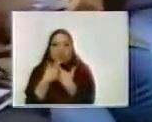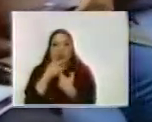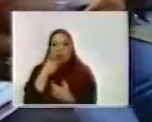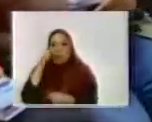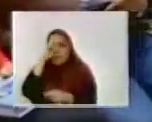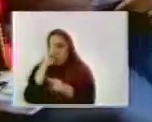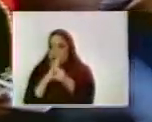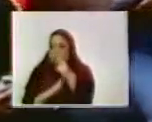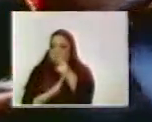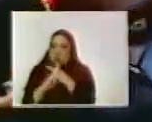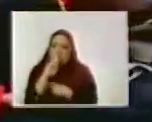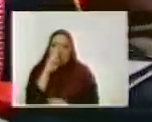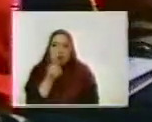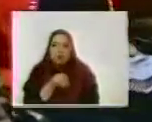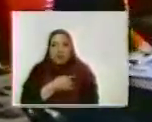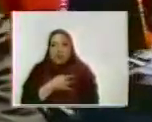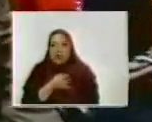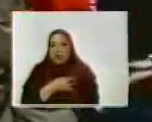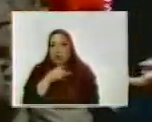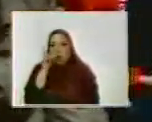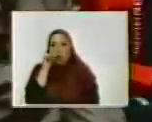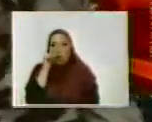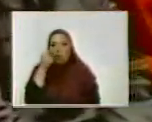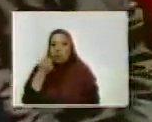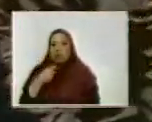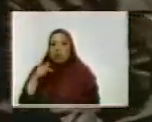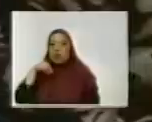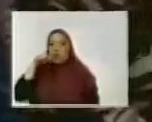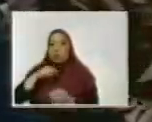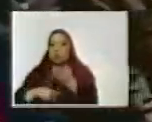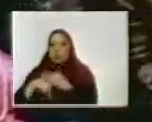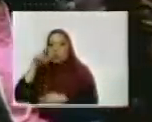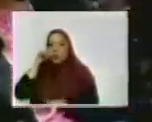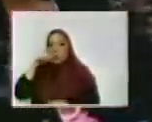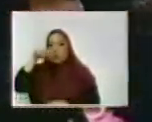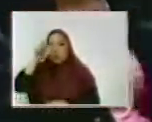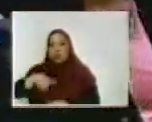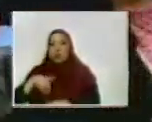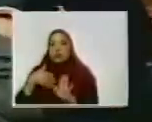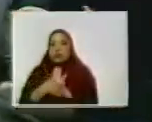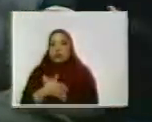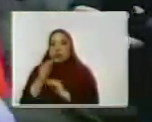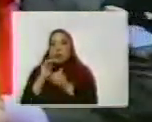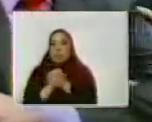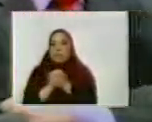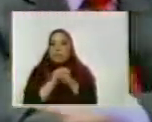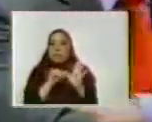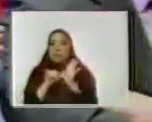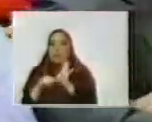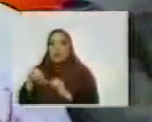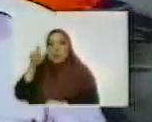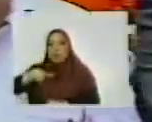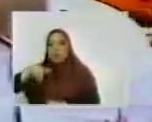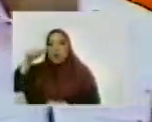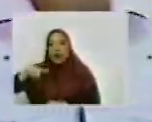honra sentir y saber que este hombre, tan valiente como lúcido, es uno de mis seres más cercanos.